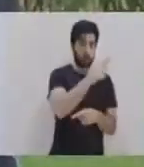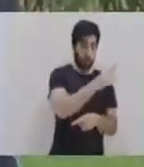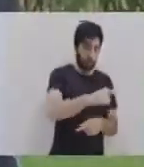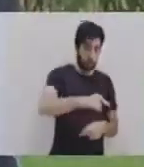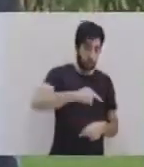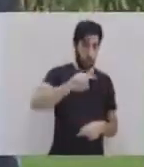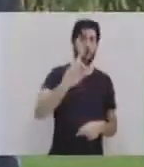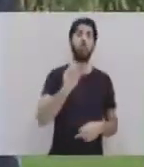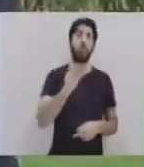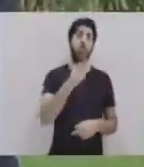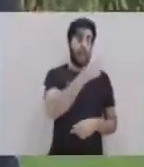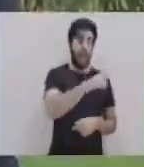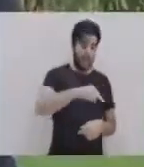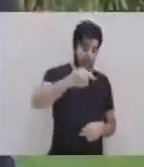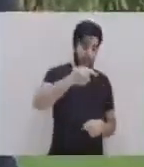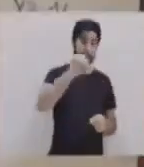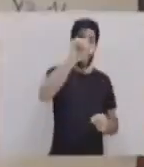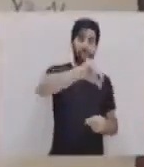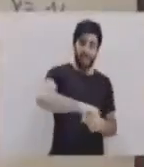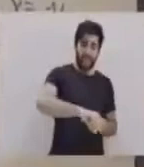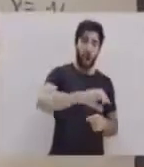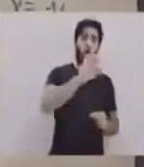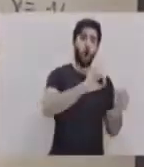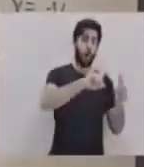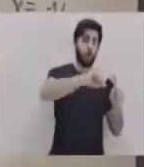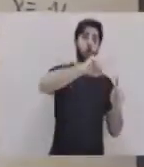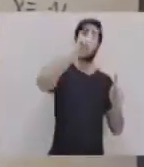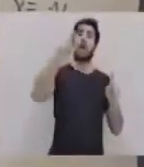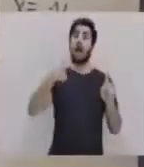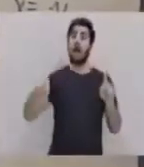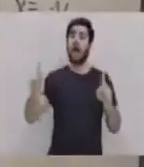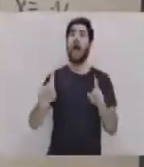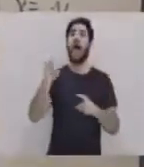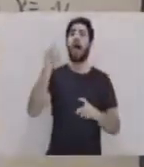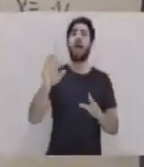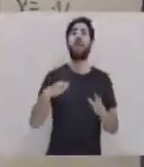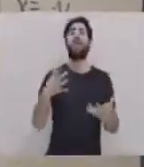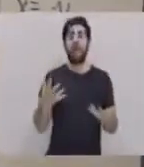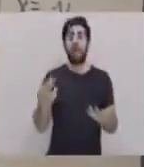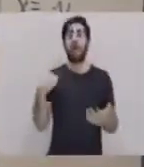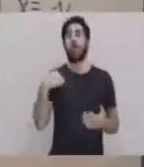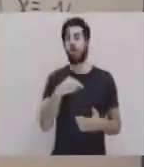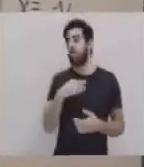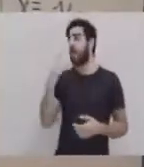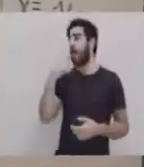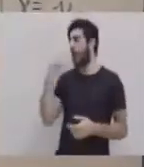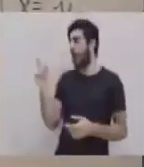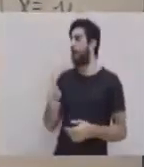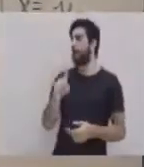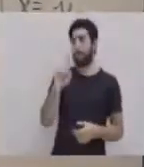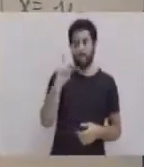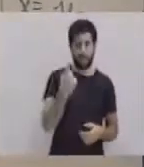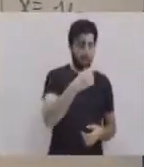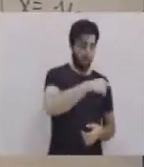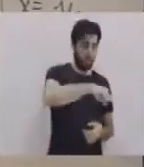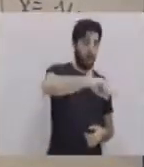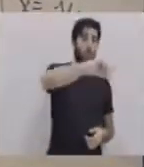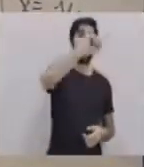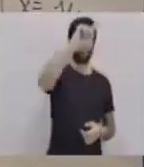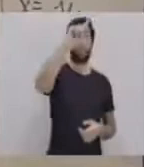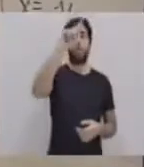cóncava hacia arriba o cóncava hacia abajo. Y determinamos que la primera es cóncava hacia